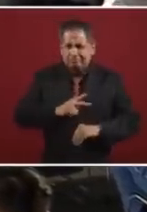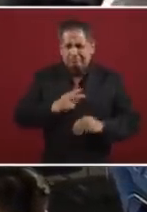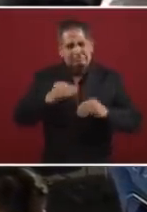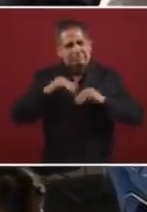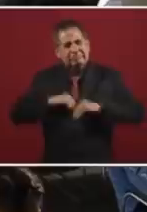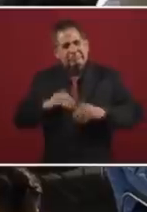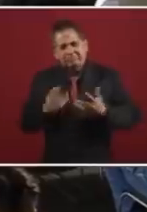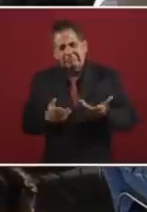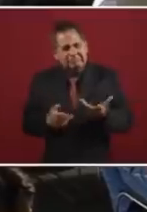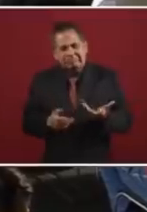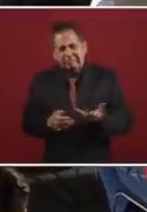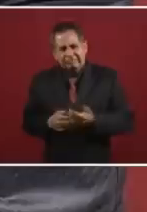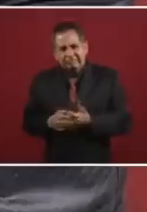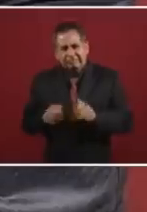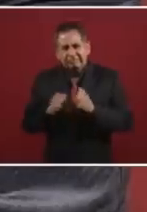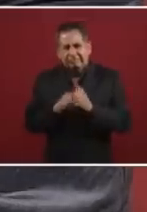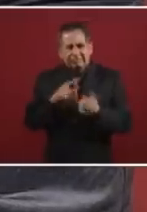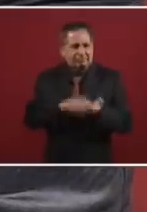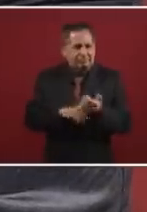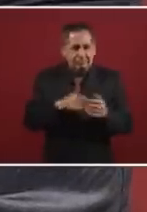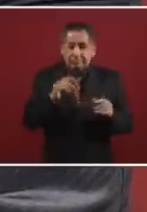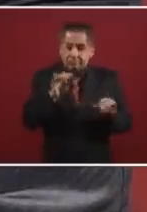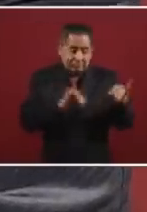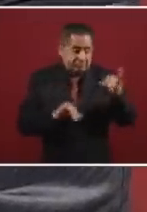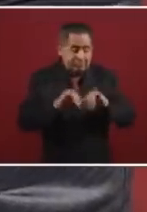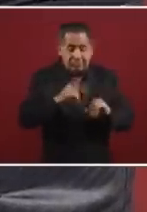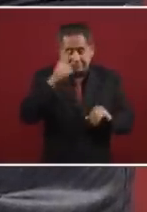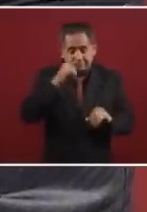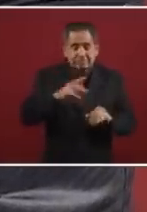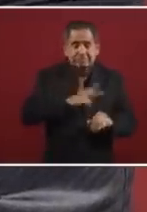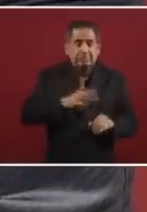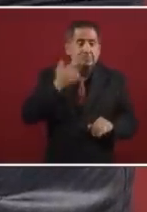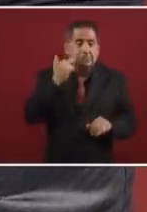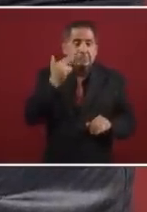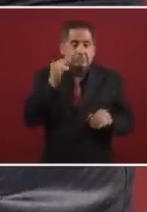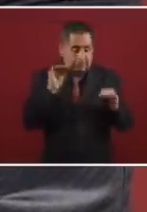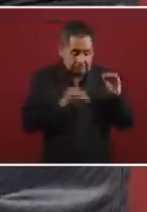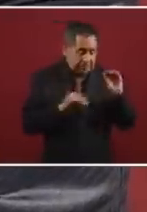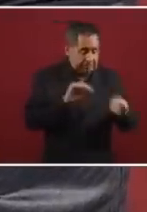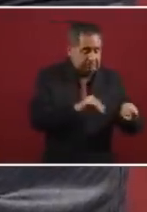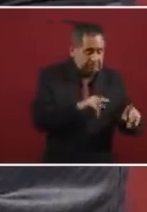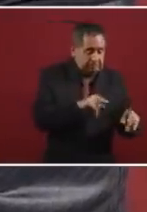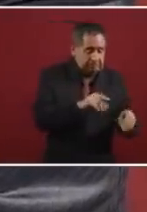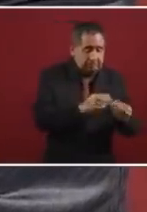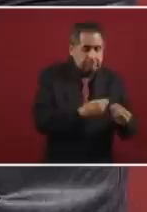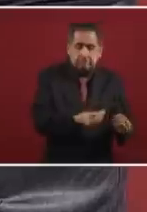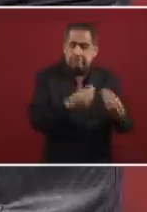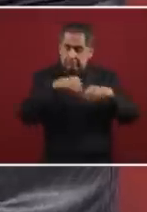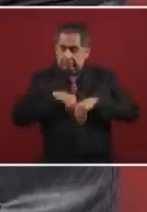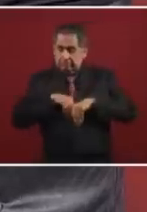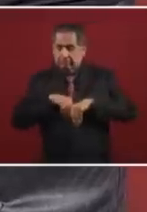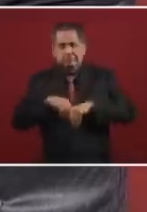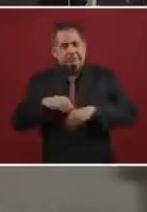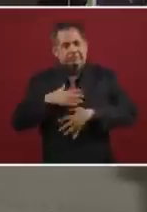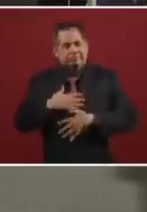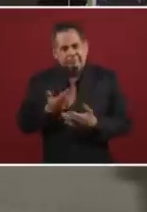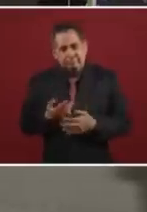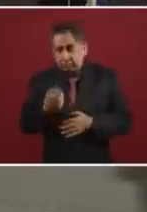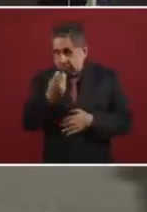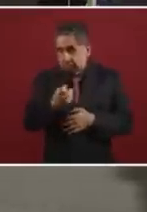hechas hasta con raticidas y eso no se difundía